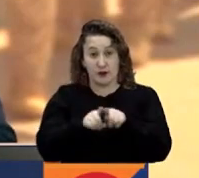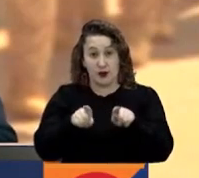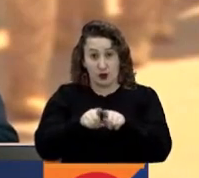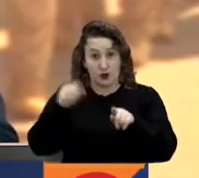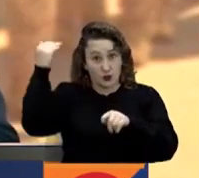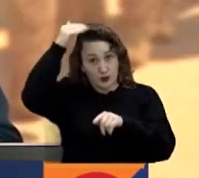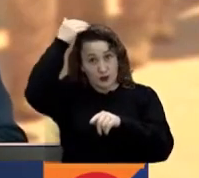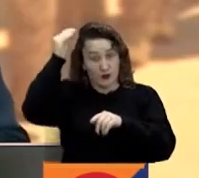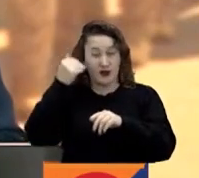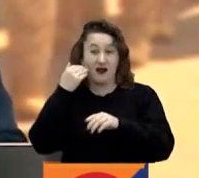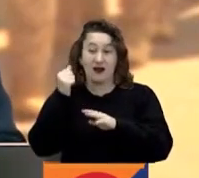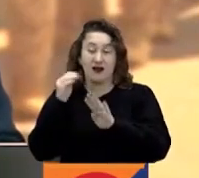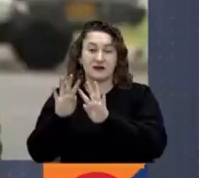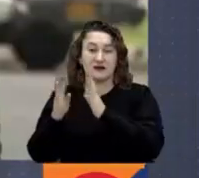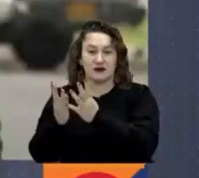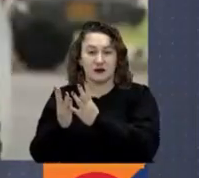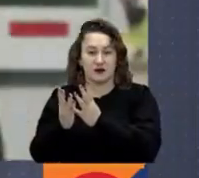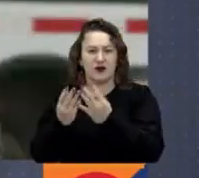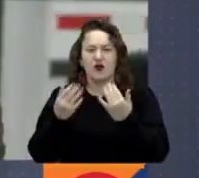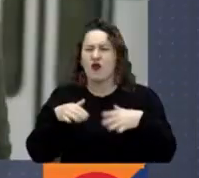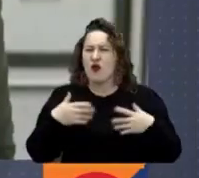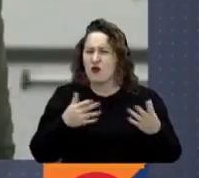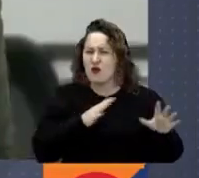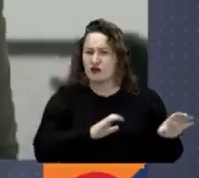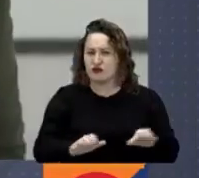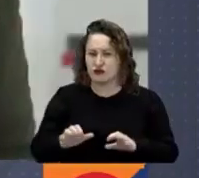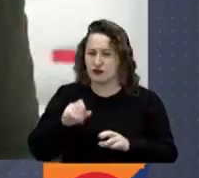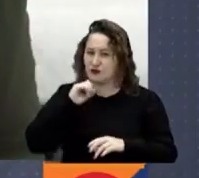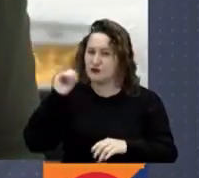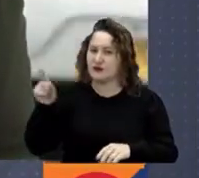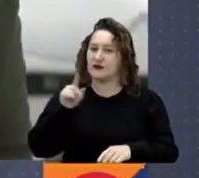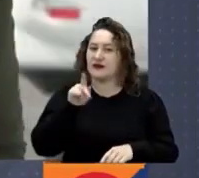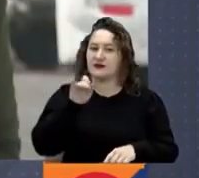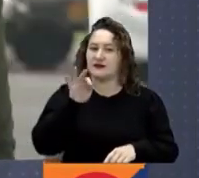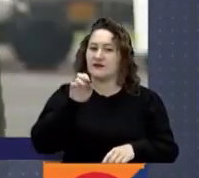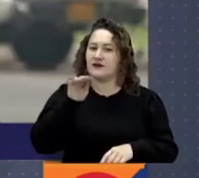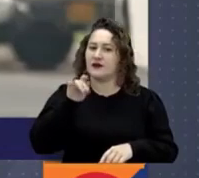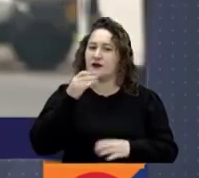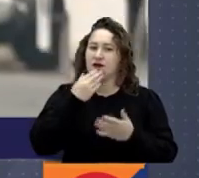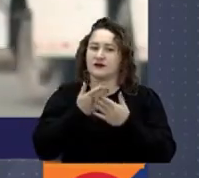todo el operativo? Se lo preguntamos a esta hora a Stephanie Valencia. Stephanie, buenas tardes.